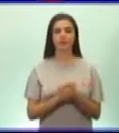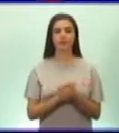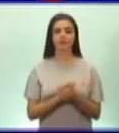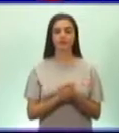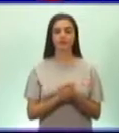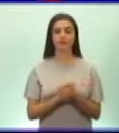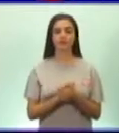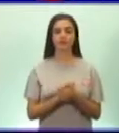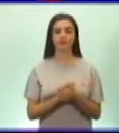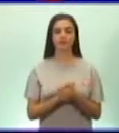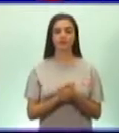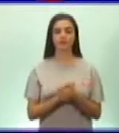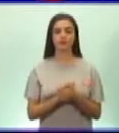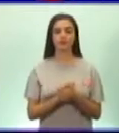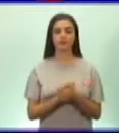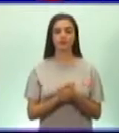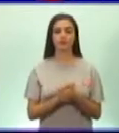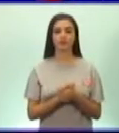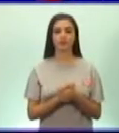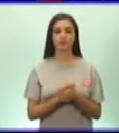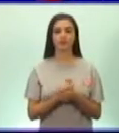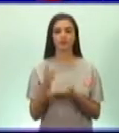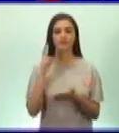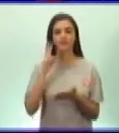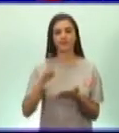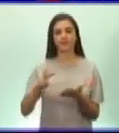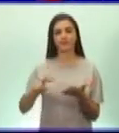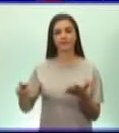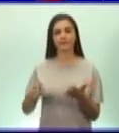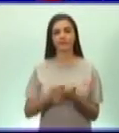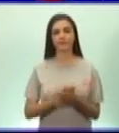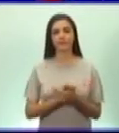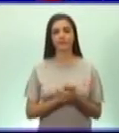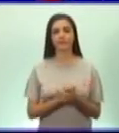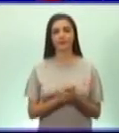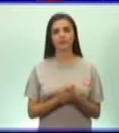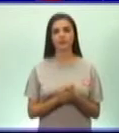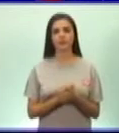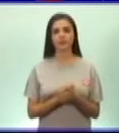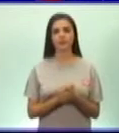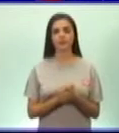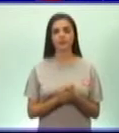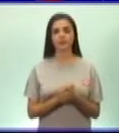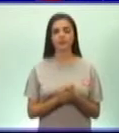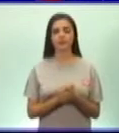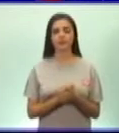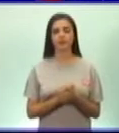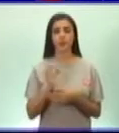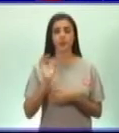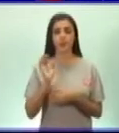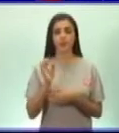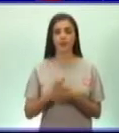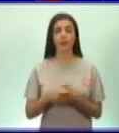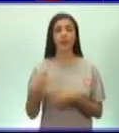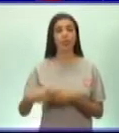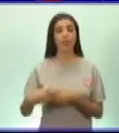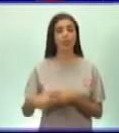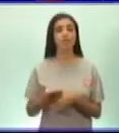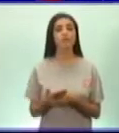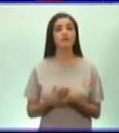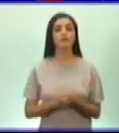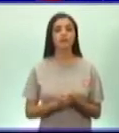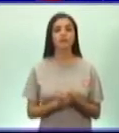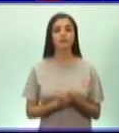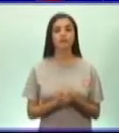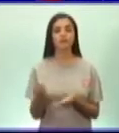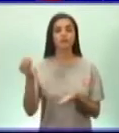204 del libro de las escuelas que se encuentran en perfeccionamiento. A esta actividad ustedes debían